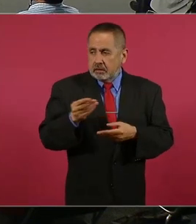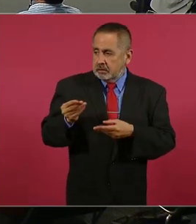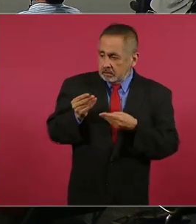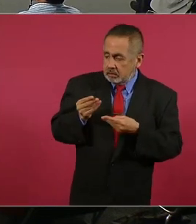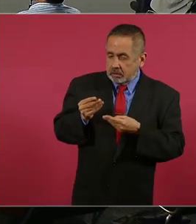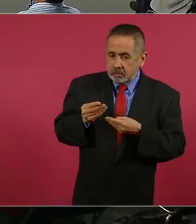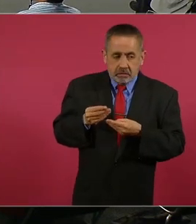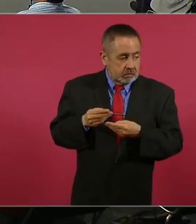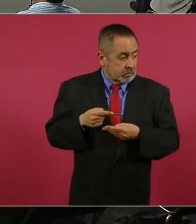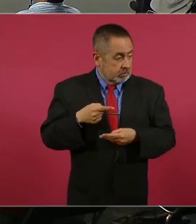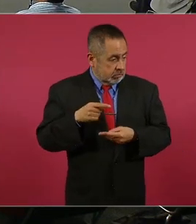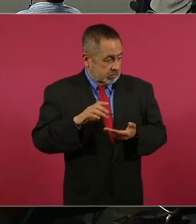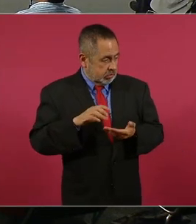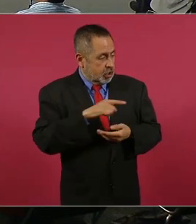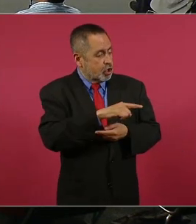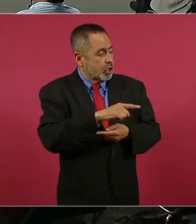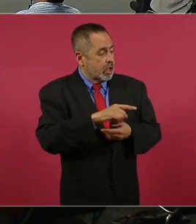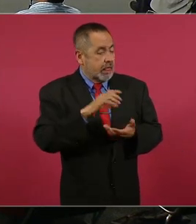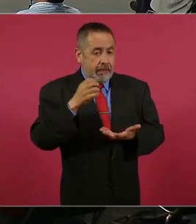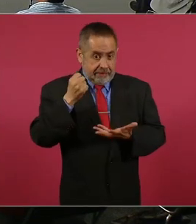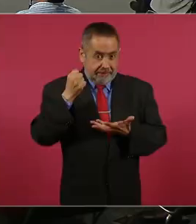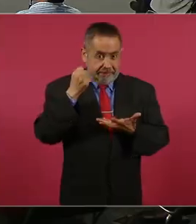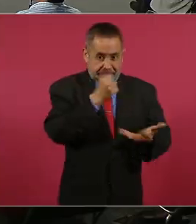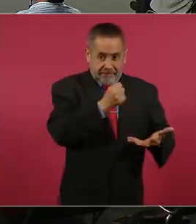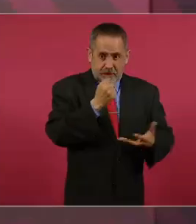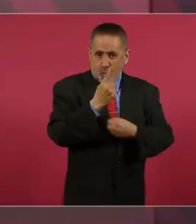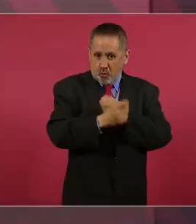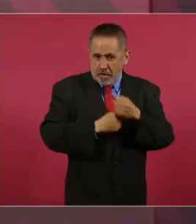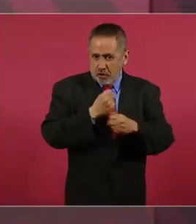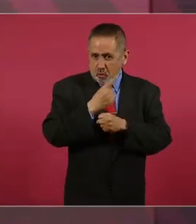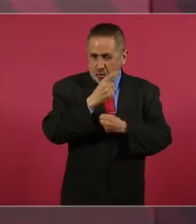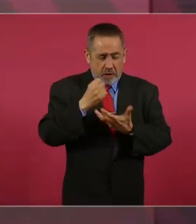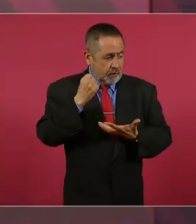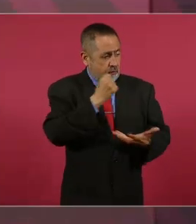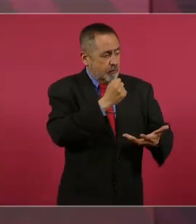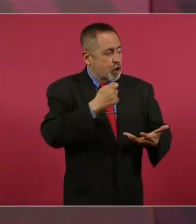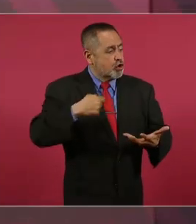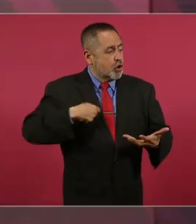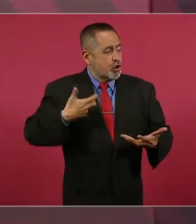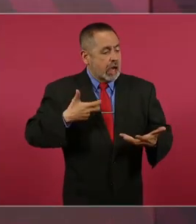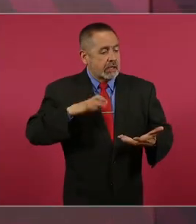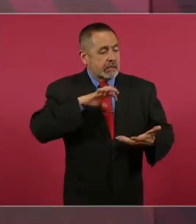nosotros te vamos descontando de sus participaciones